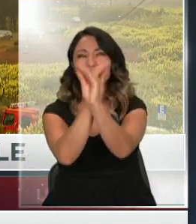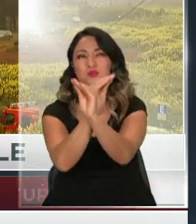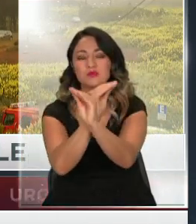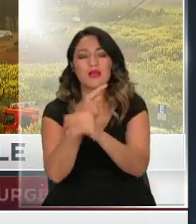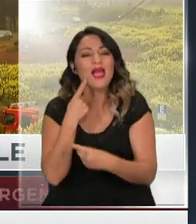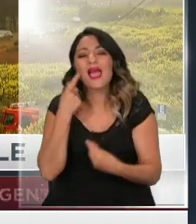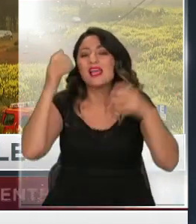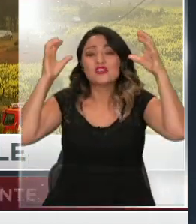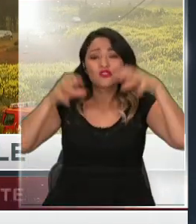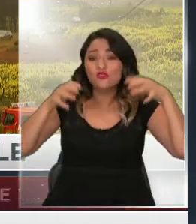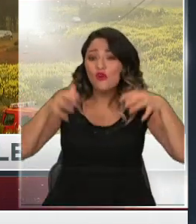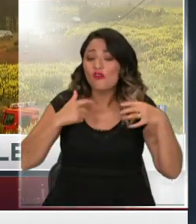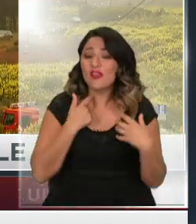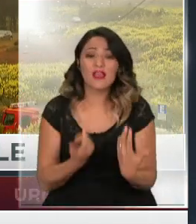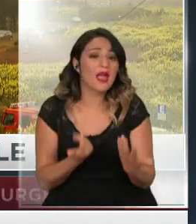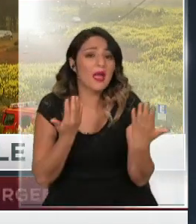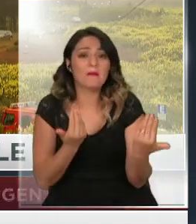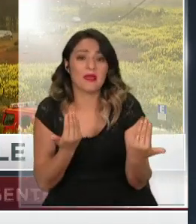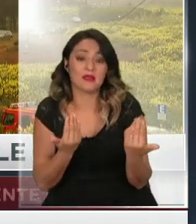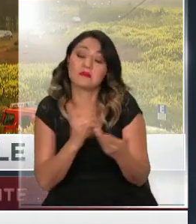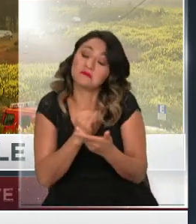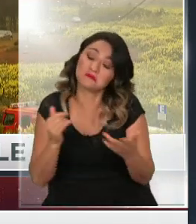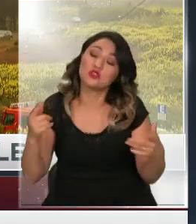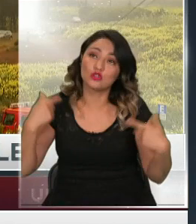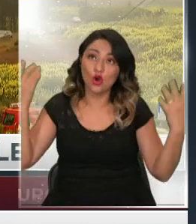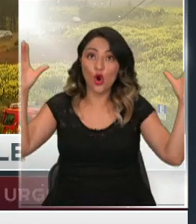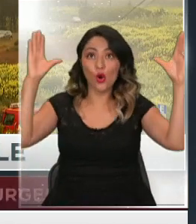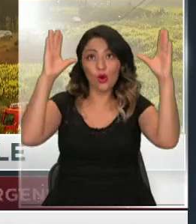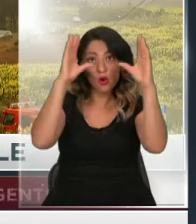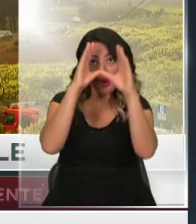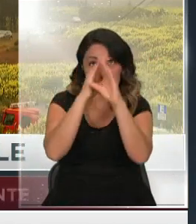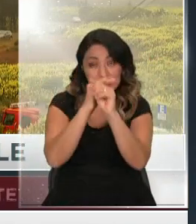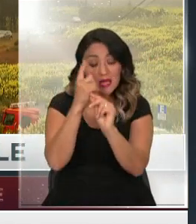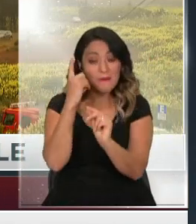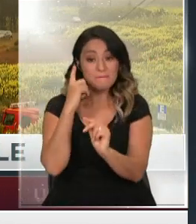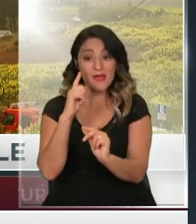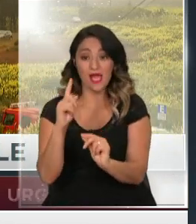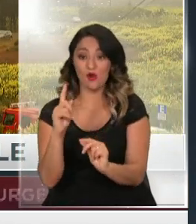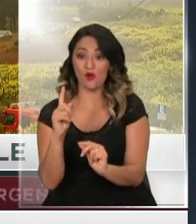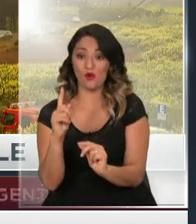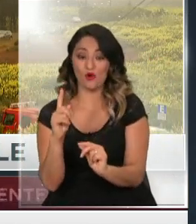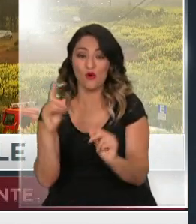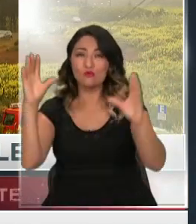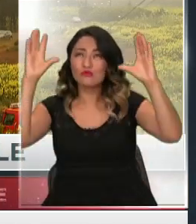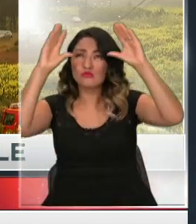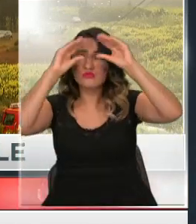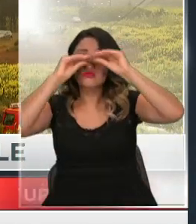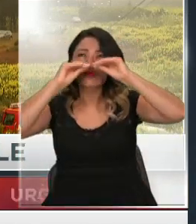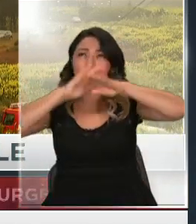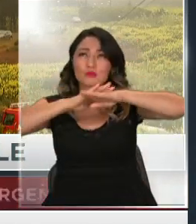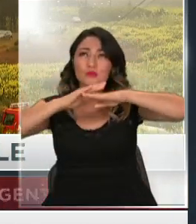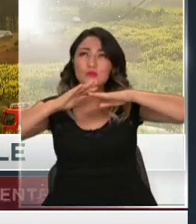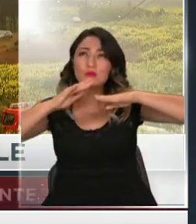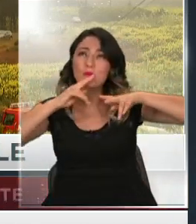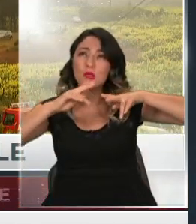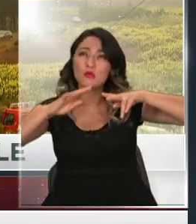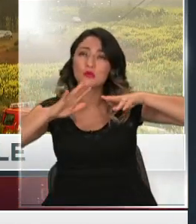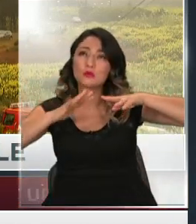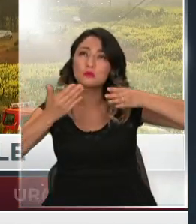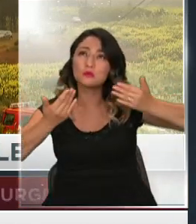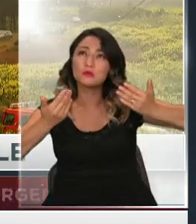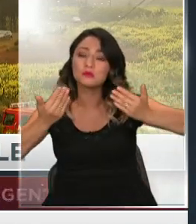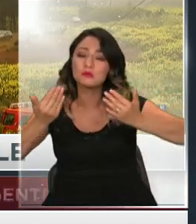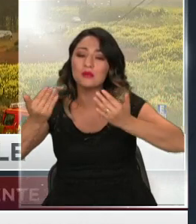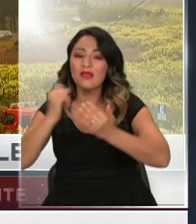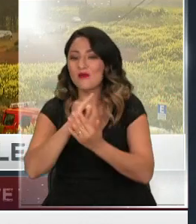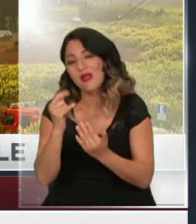lo que hay que esperar es que se va a oscurecer, pero solamente esos minutos de totalidad. Previamente no vamos a